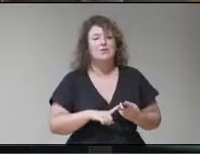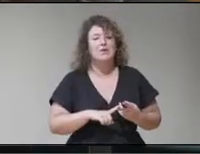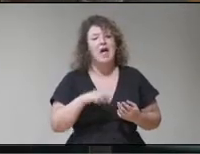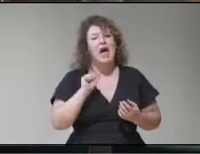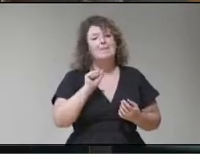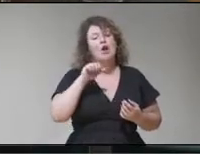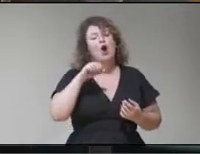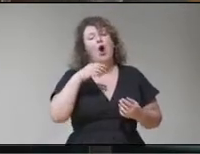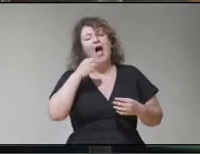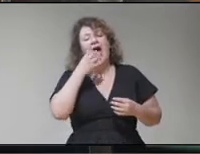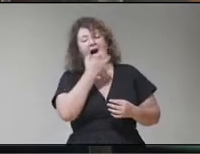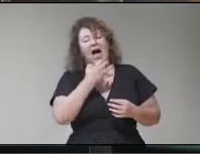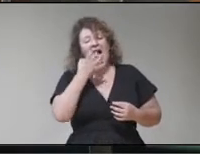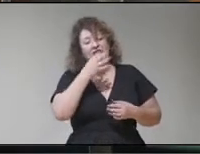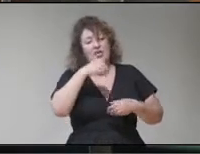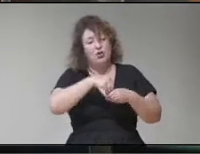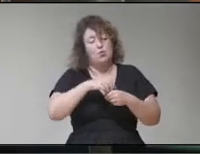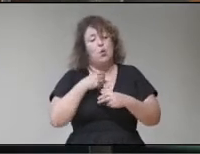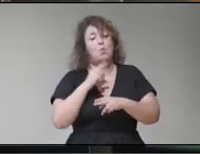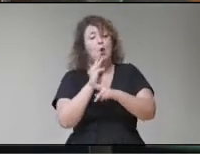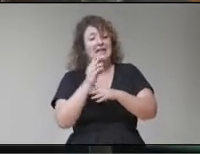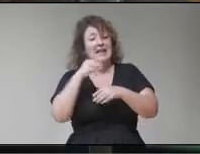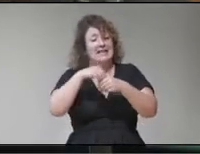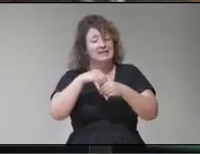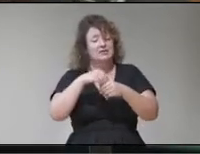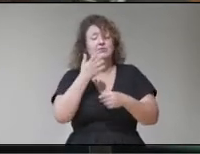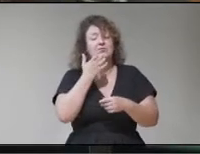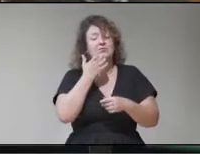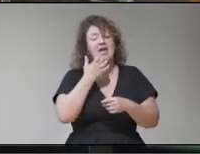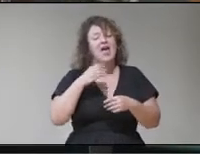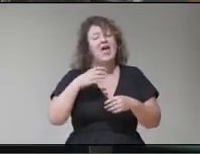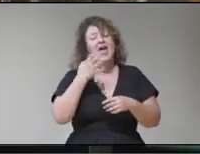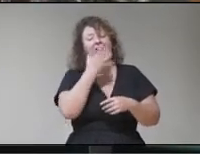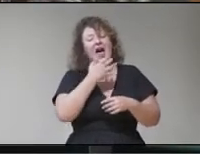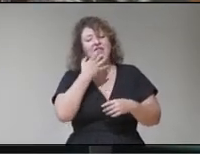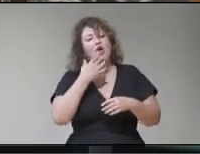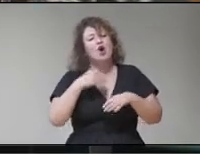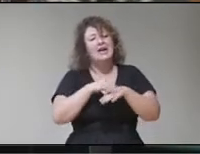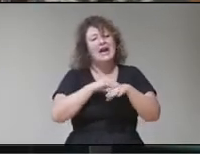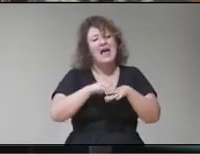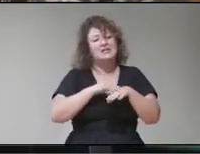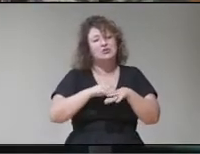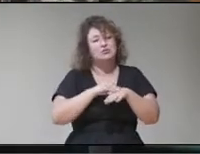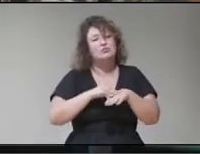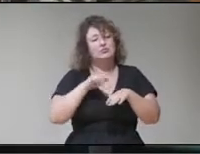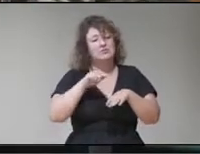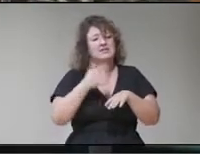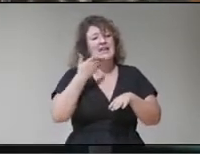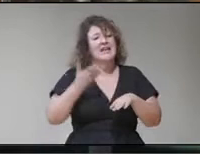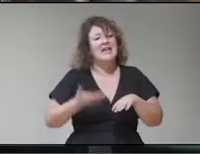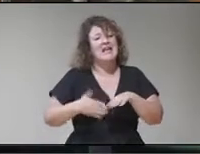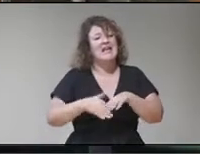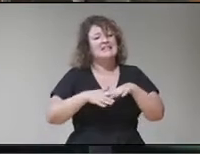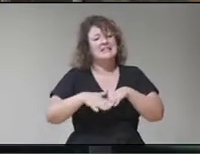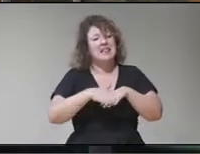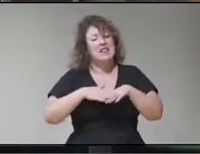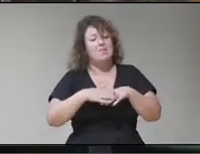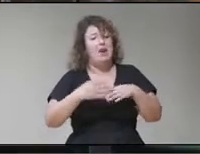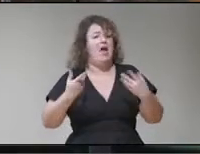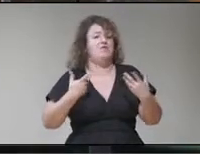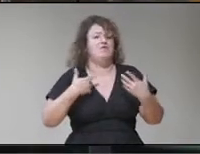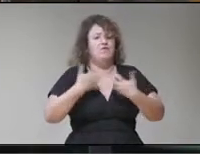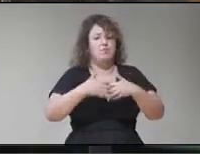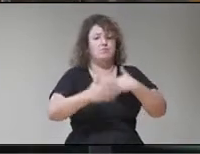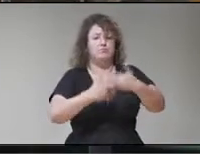aminoácidos que forman parte de las proteínas y 2 ácidos grasos insaturados que son absolutamente esenciales para el buen funcionamiento